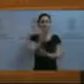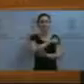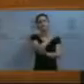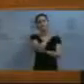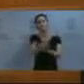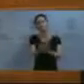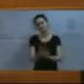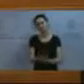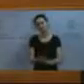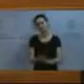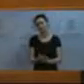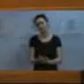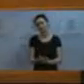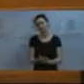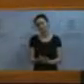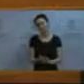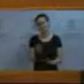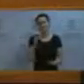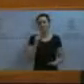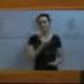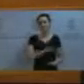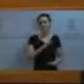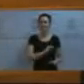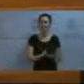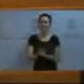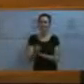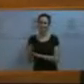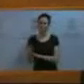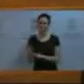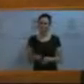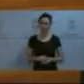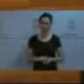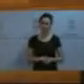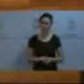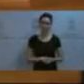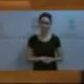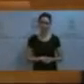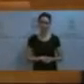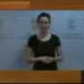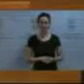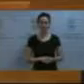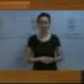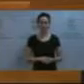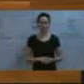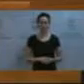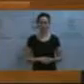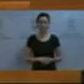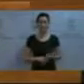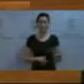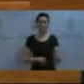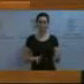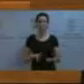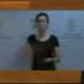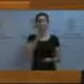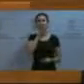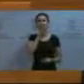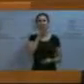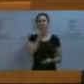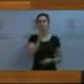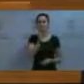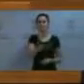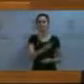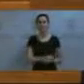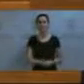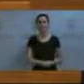han ocurrido bastantes cosas, muchas cosas, diría yo. Y ese es el motivo y la razón de la pregunta.